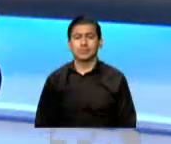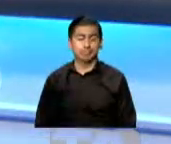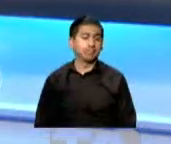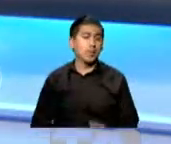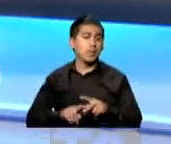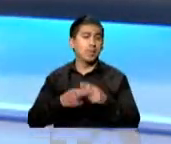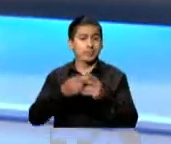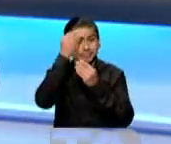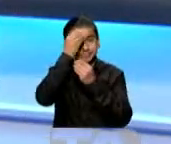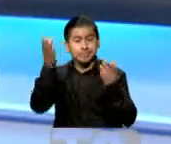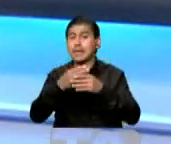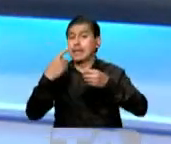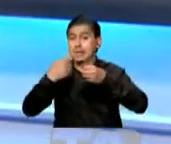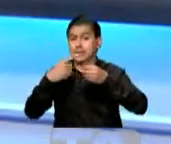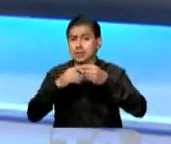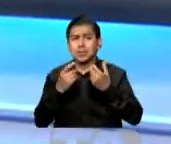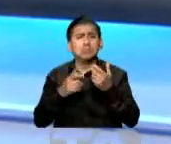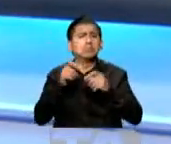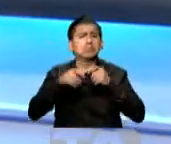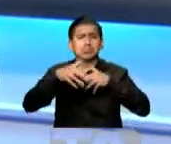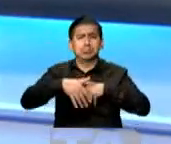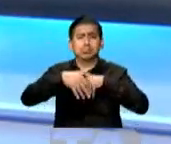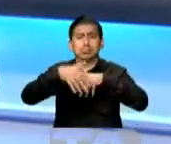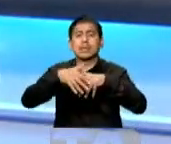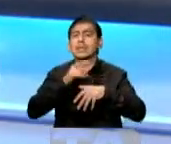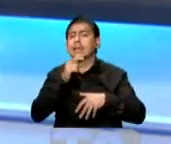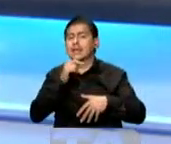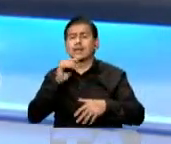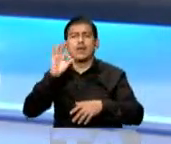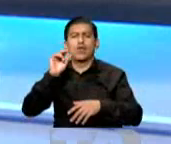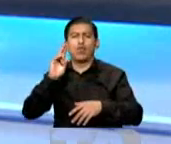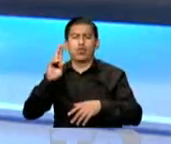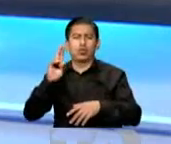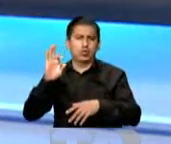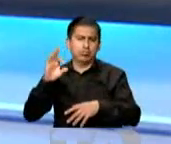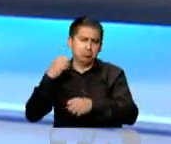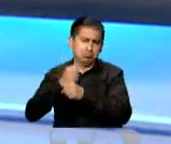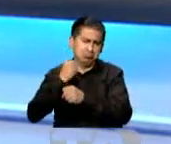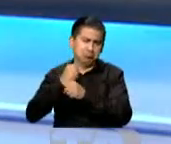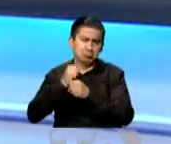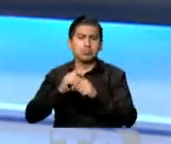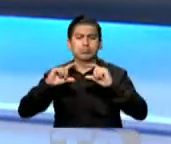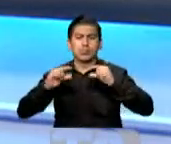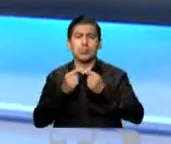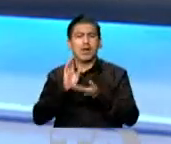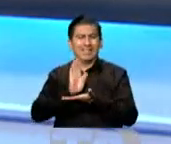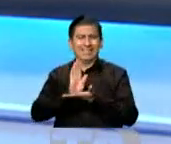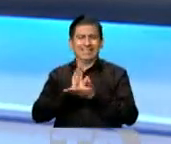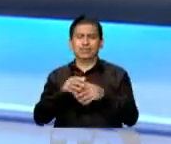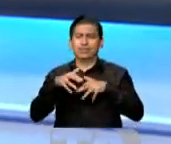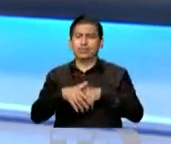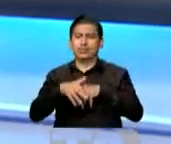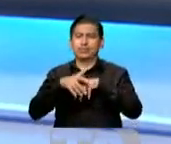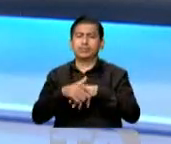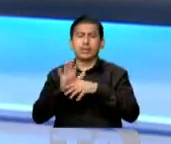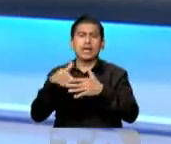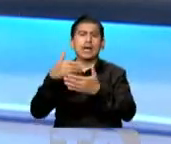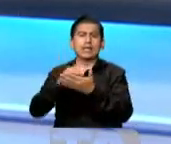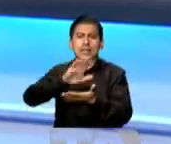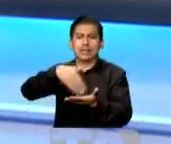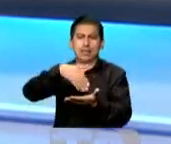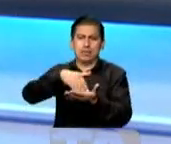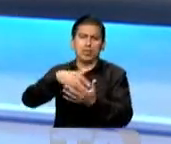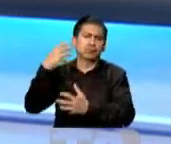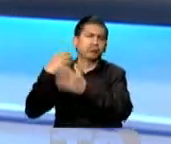Empezamos las noticias en Quito, la marcha liderada por el Frente Unitario de los Trabajadores que partió esta tarde desde la Caja del IES, llegó hasta el Centro Histórico. Durante